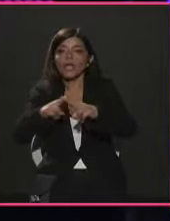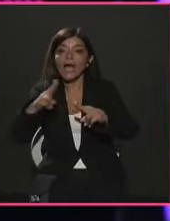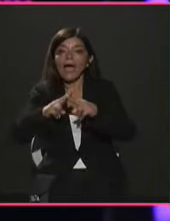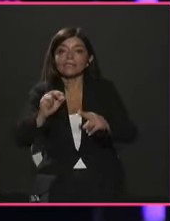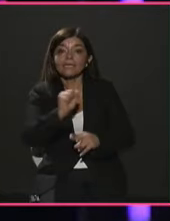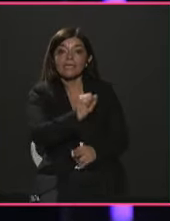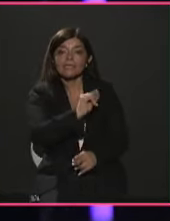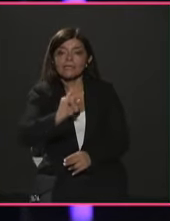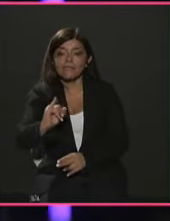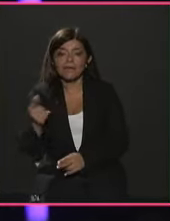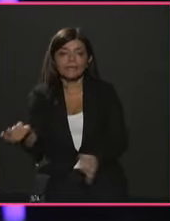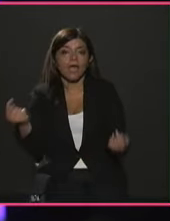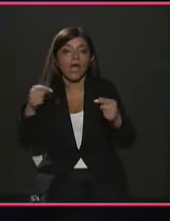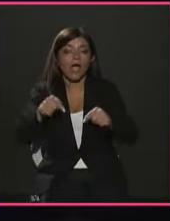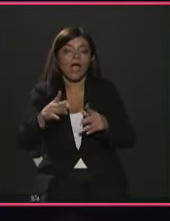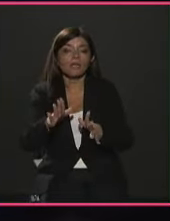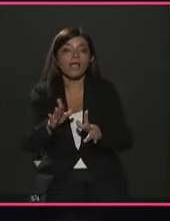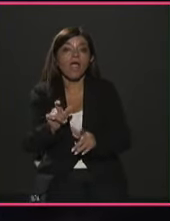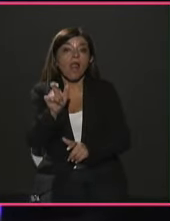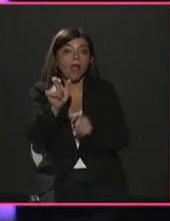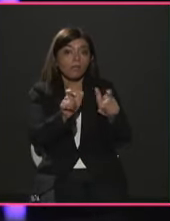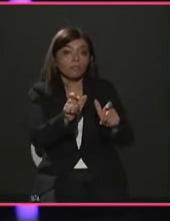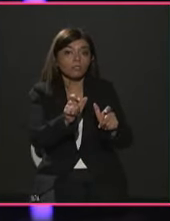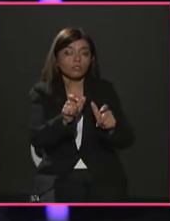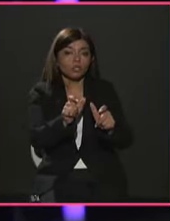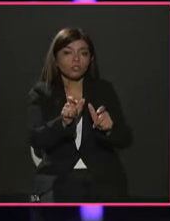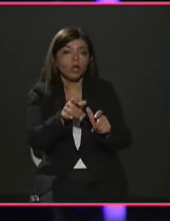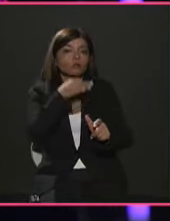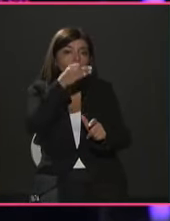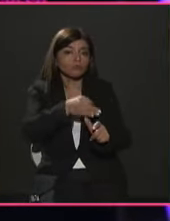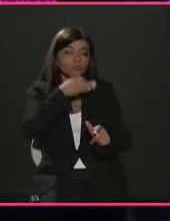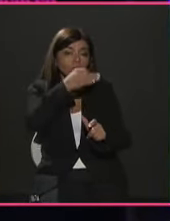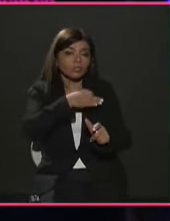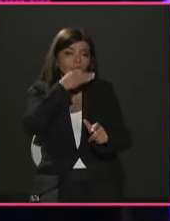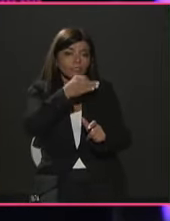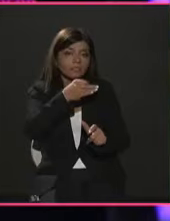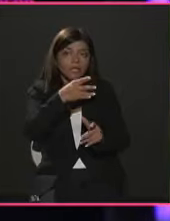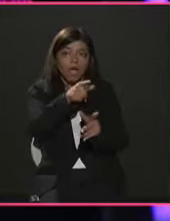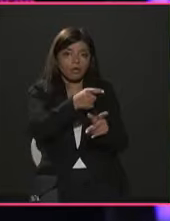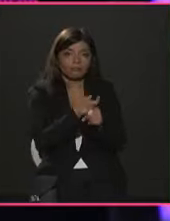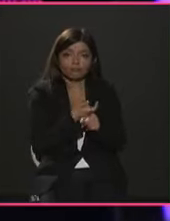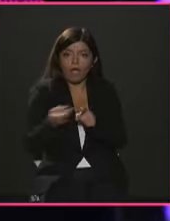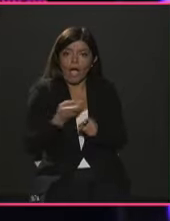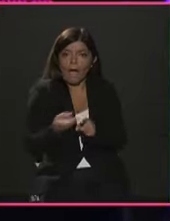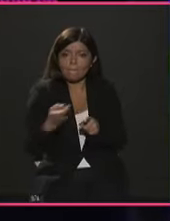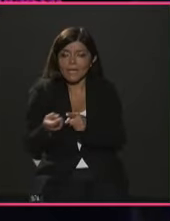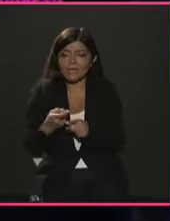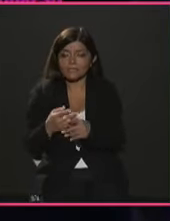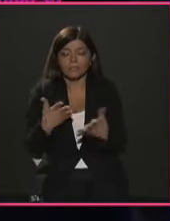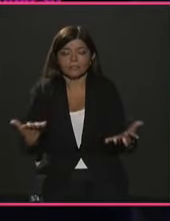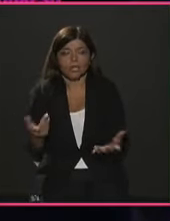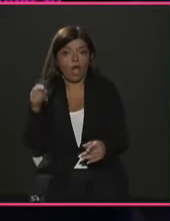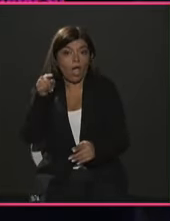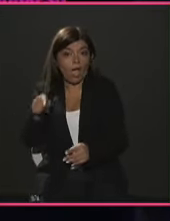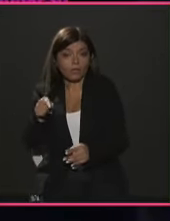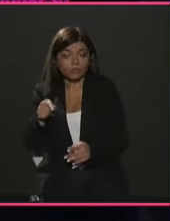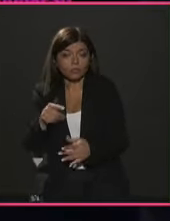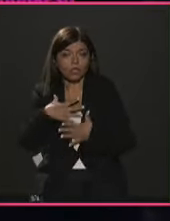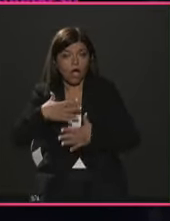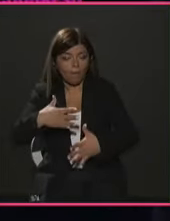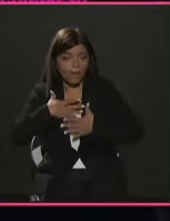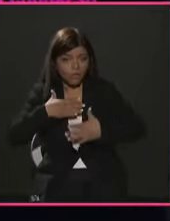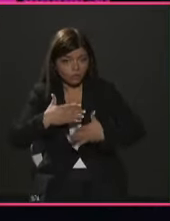Inteligencia artificial son de hecho los que están emitiendo las amenazas más grandes Entonces los que están más